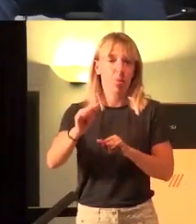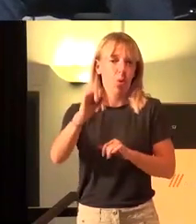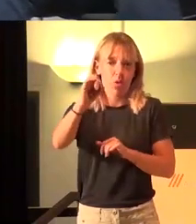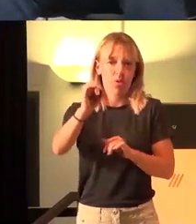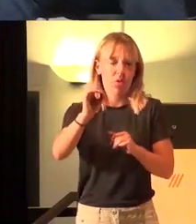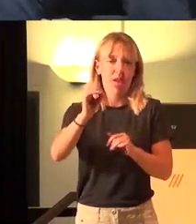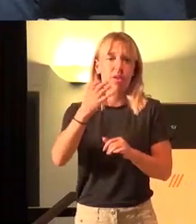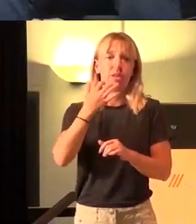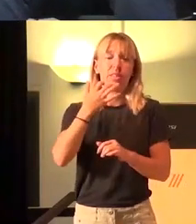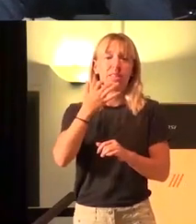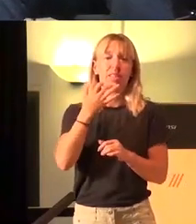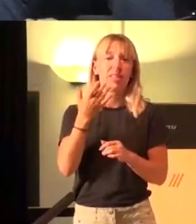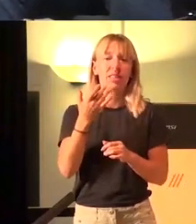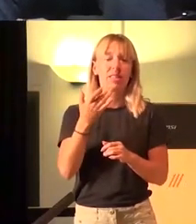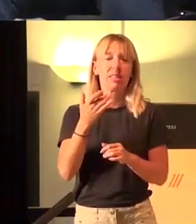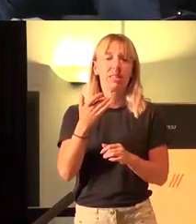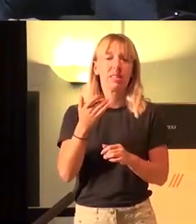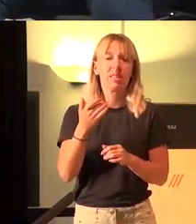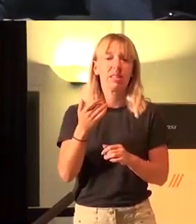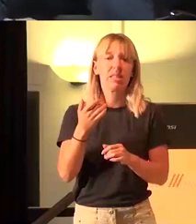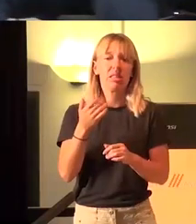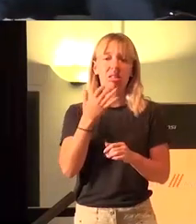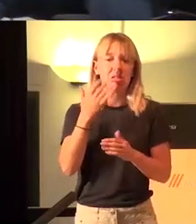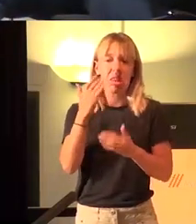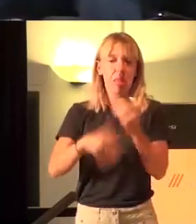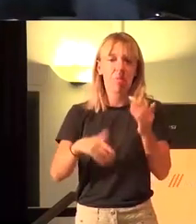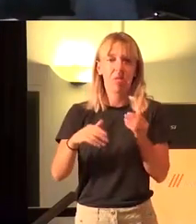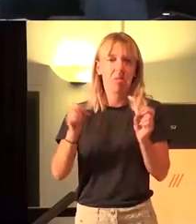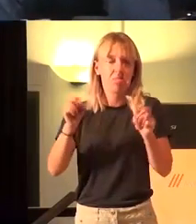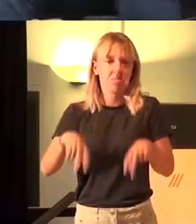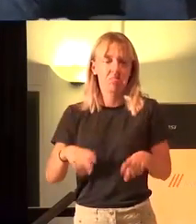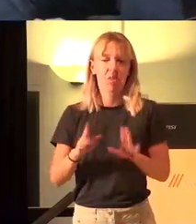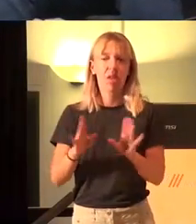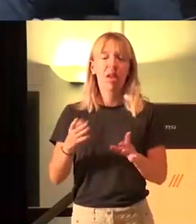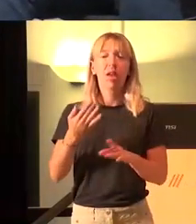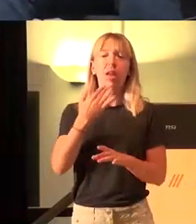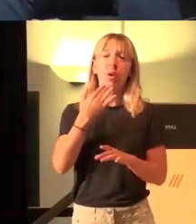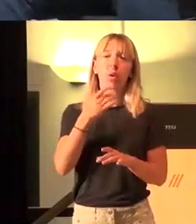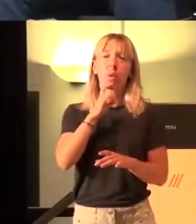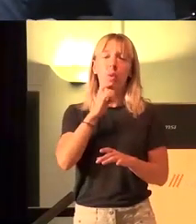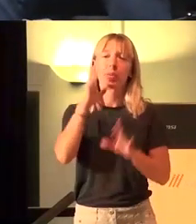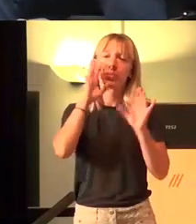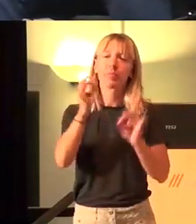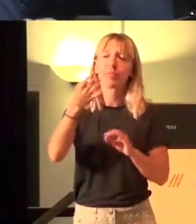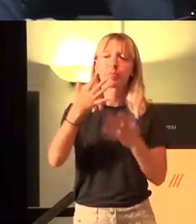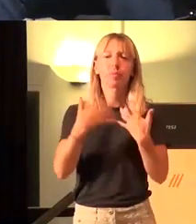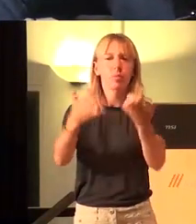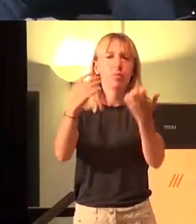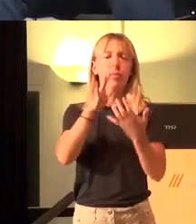si además sin ninguna cortapisa, yo diría? ¿Y cómo creéis que está vuestro